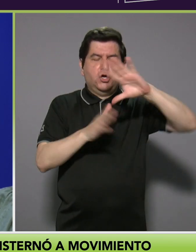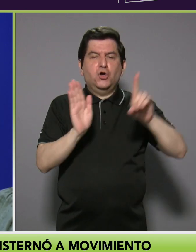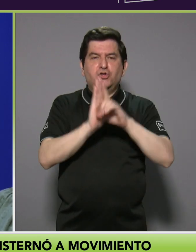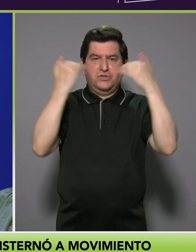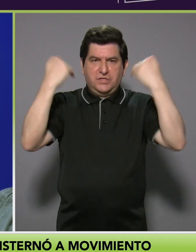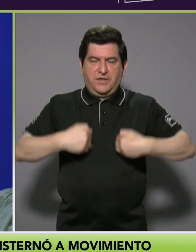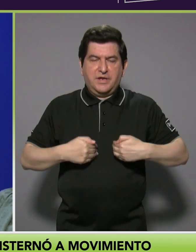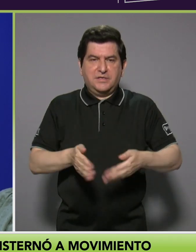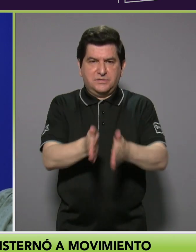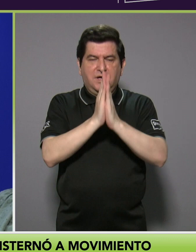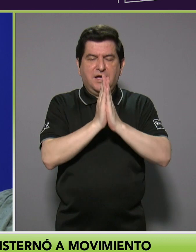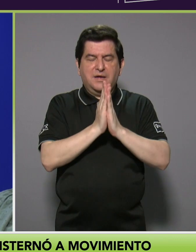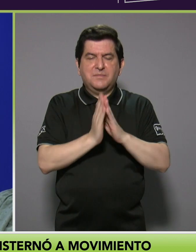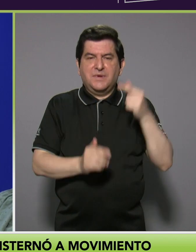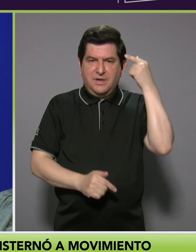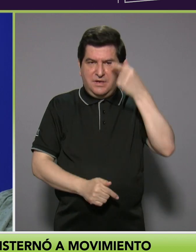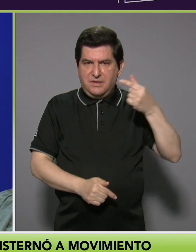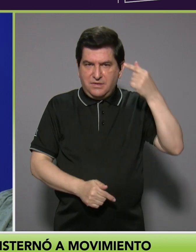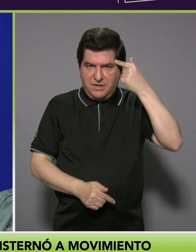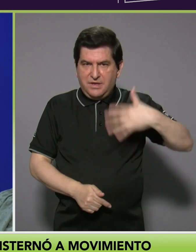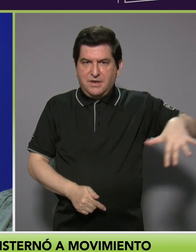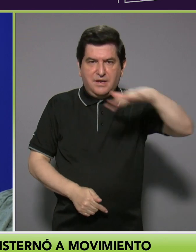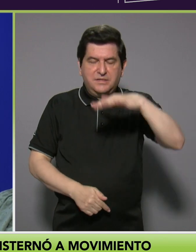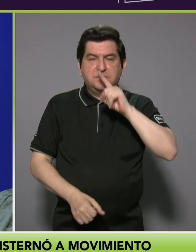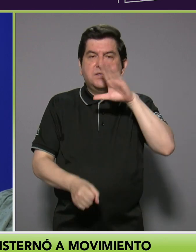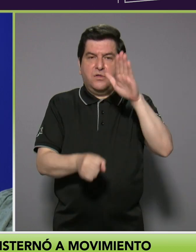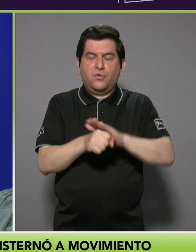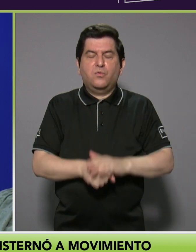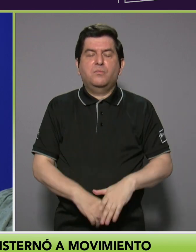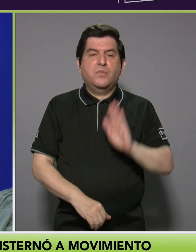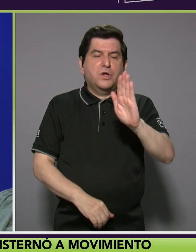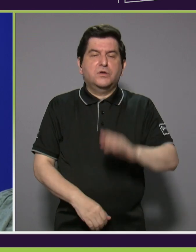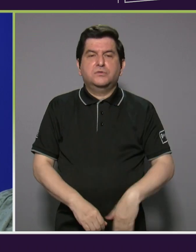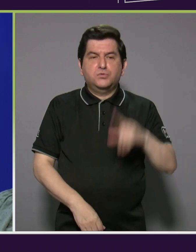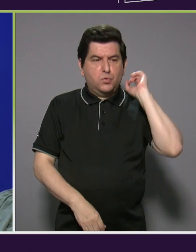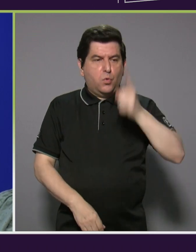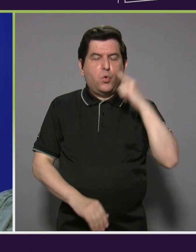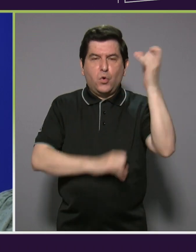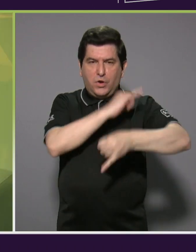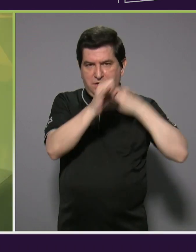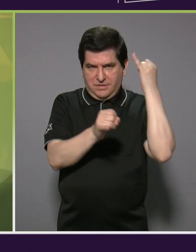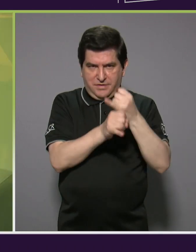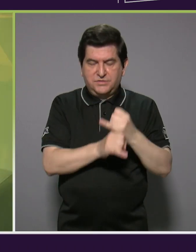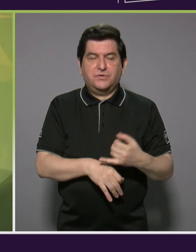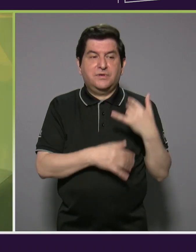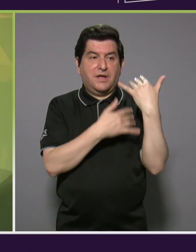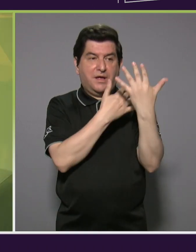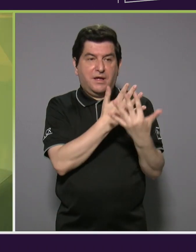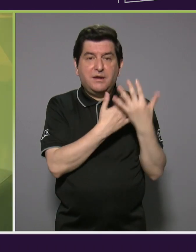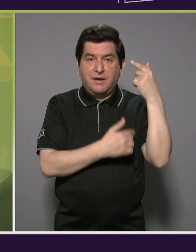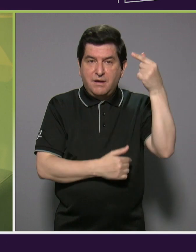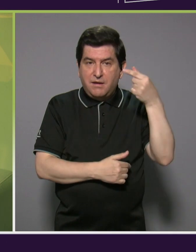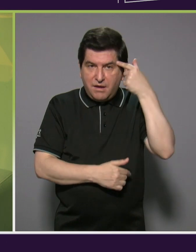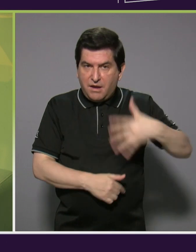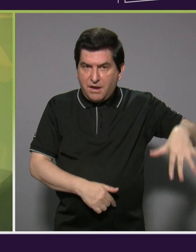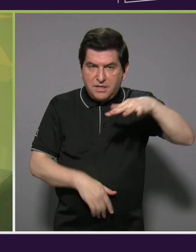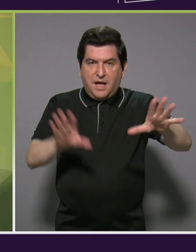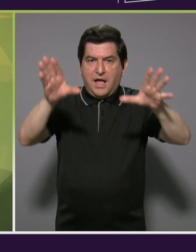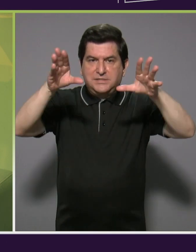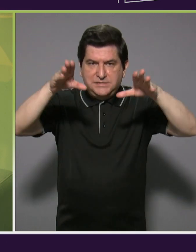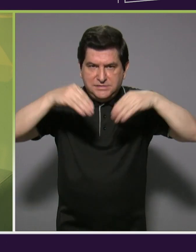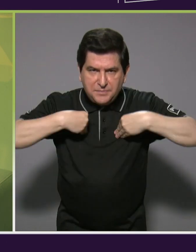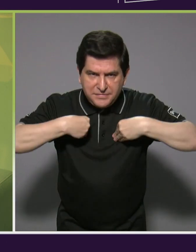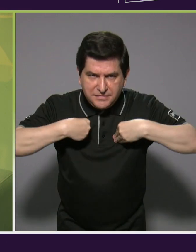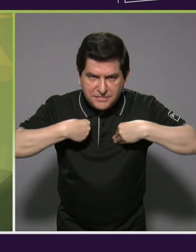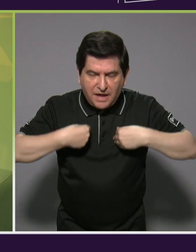al Estado el cumplimiento de sus obligaciones internacionales. Esperamos que el Estado asuma